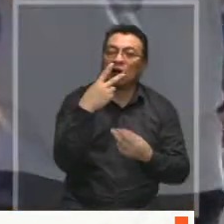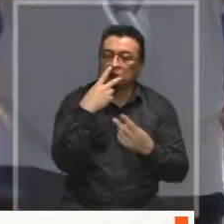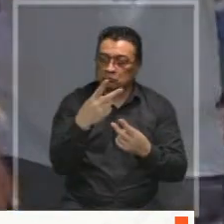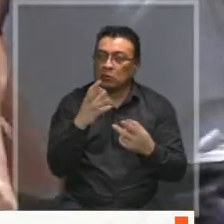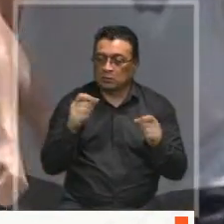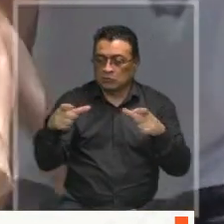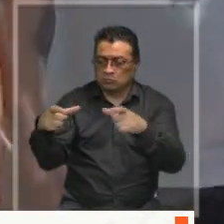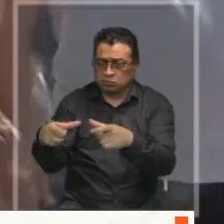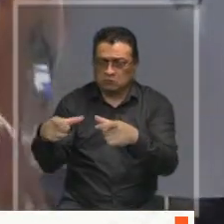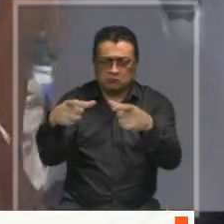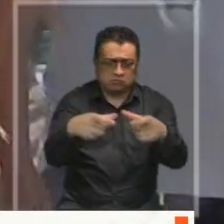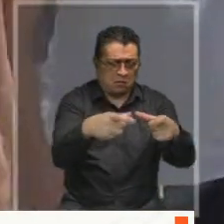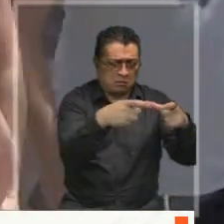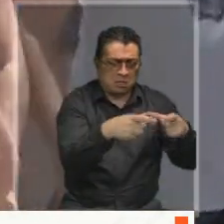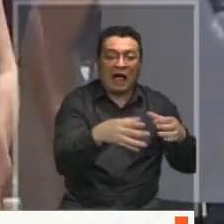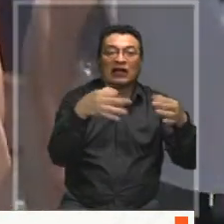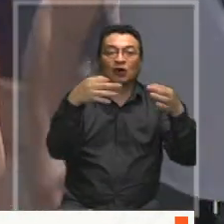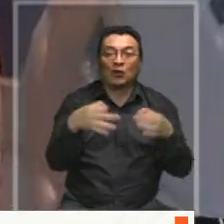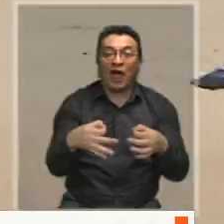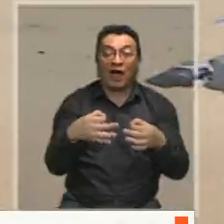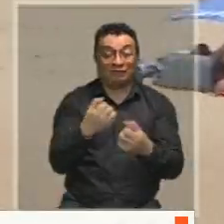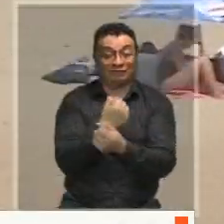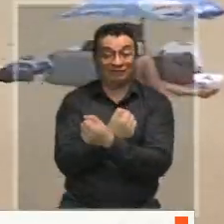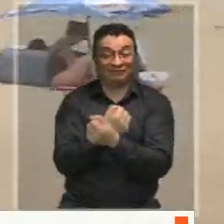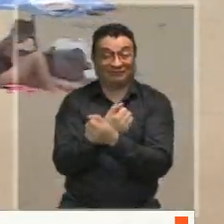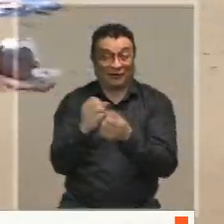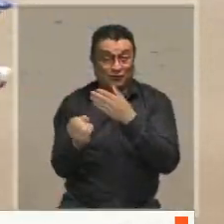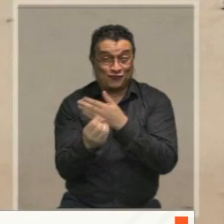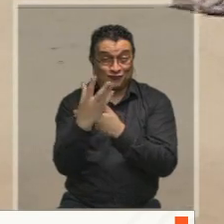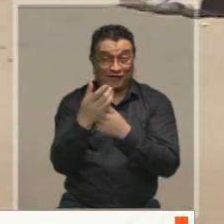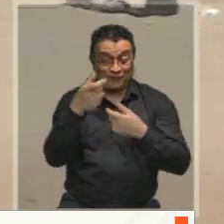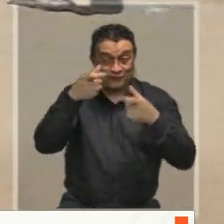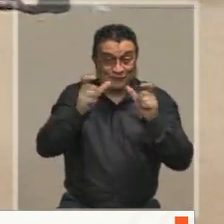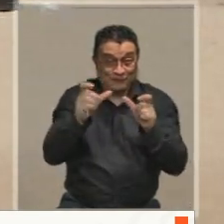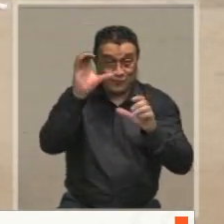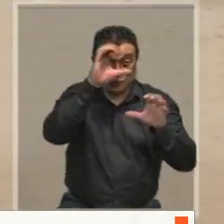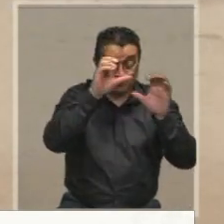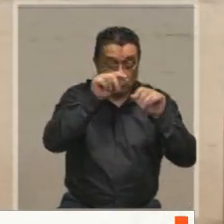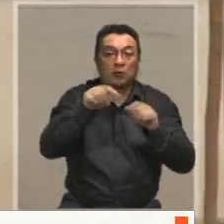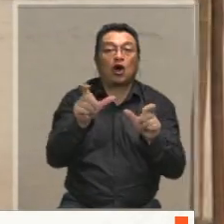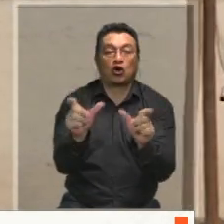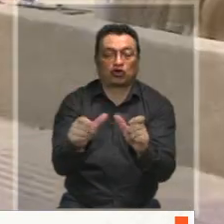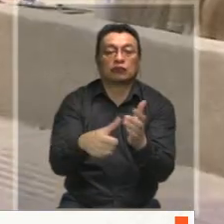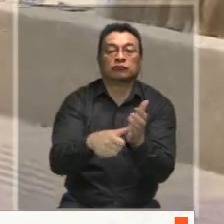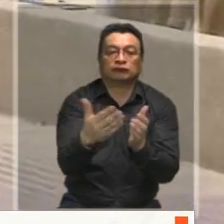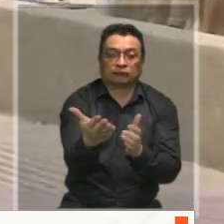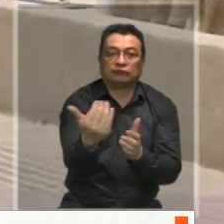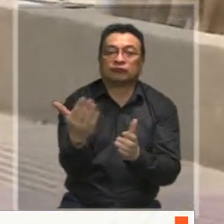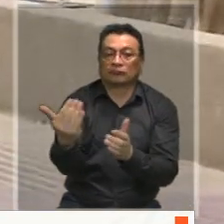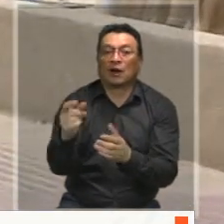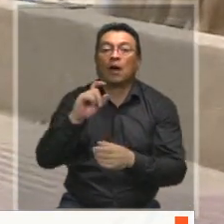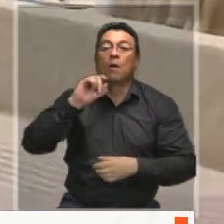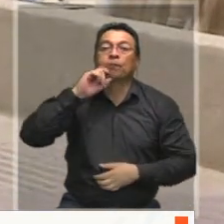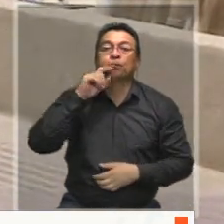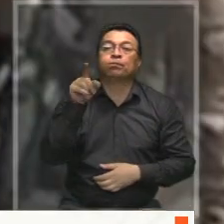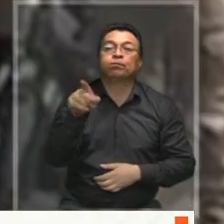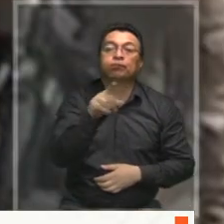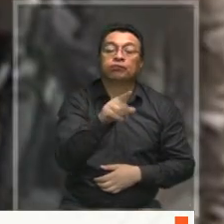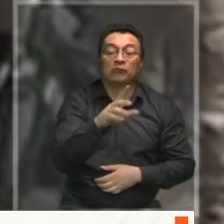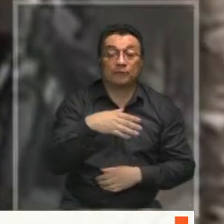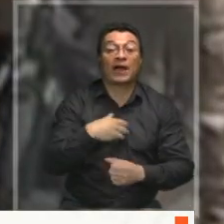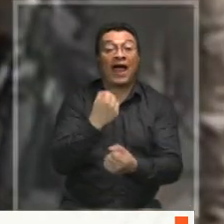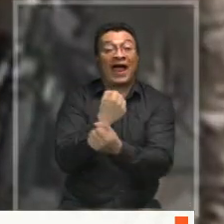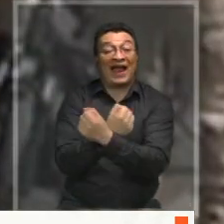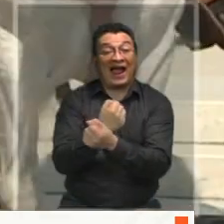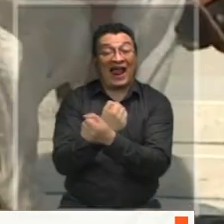anillos de seguridad y que esta policía realice controles de identidad. ¿Pero quiénes serían esos fiscalizadores? Carabineros en